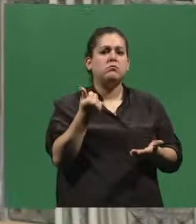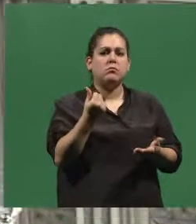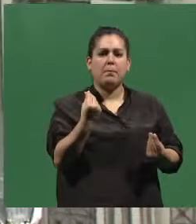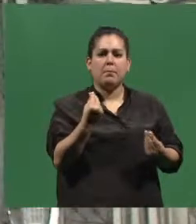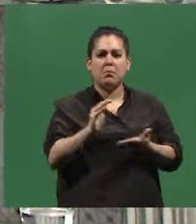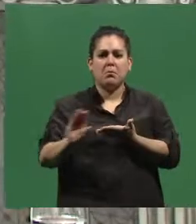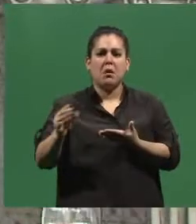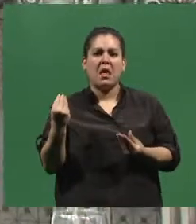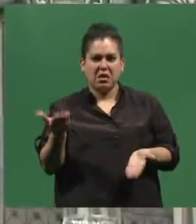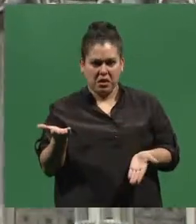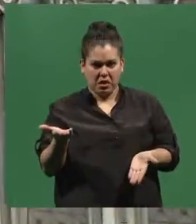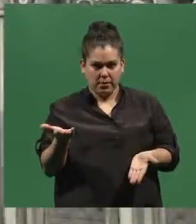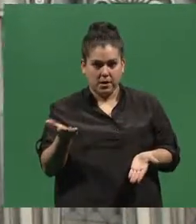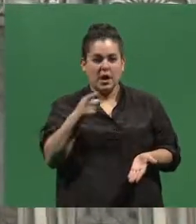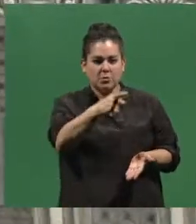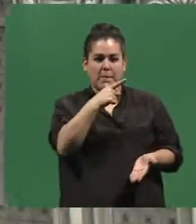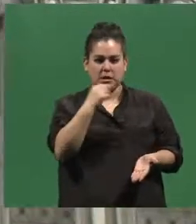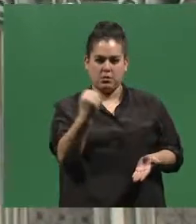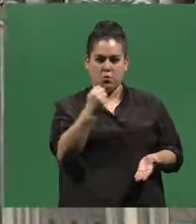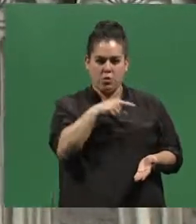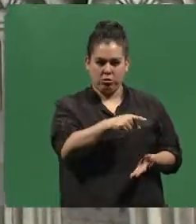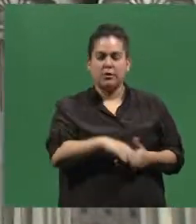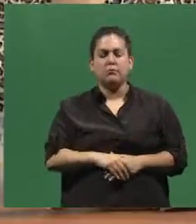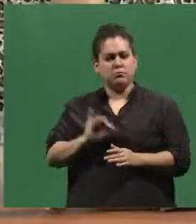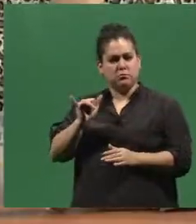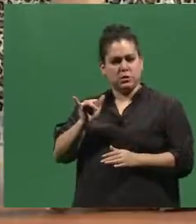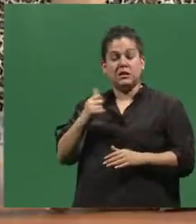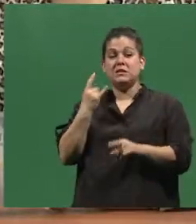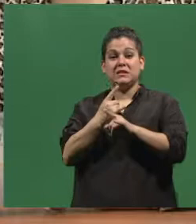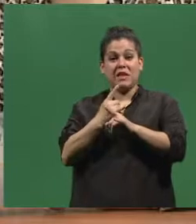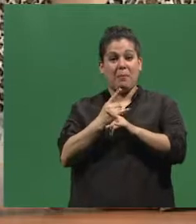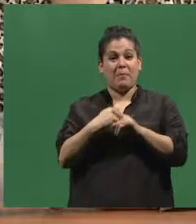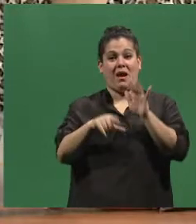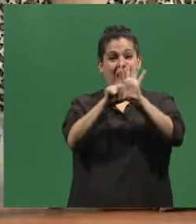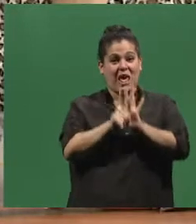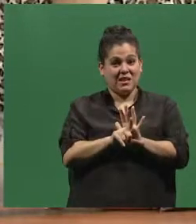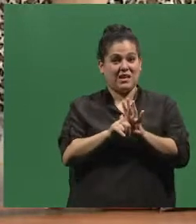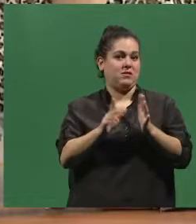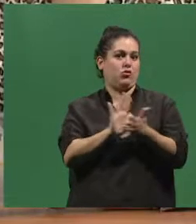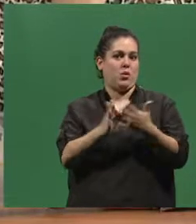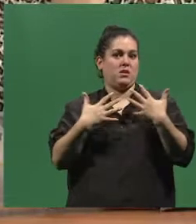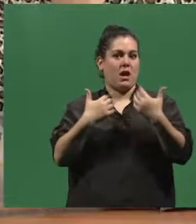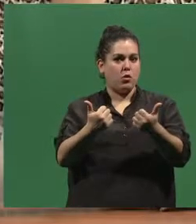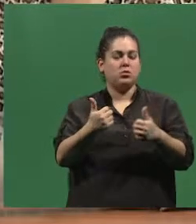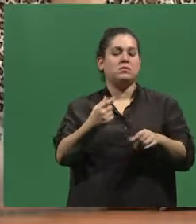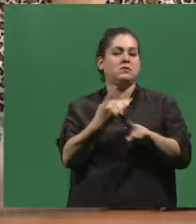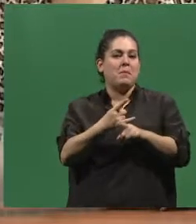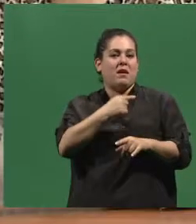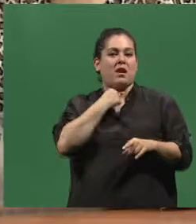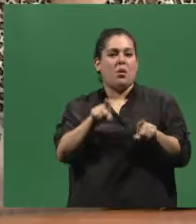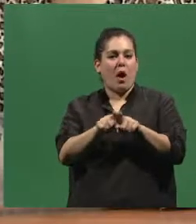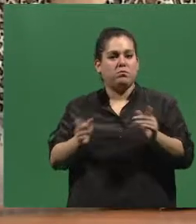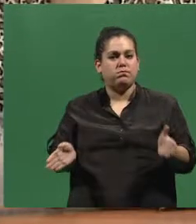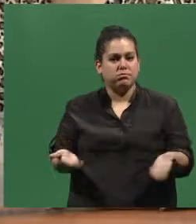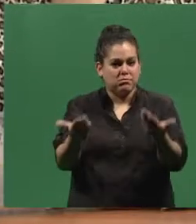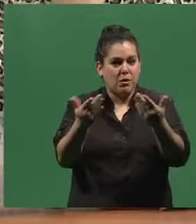caso de que haya multas. Eso Claro, me parece que es un punto interesante. Sí, generalmente las leyes sanitarias tienden a la promoción y en este